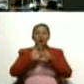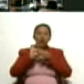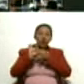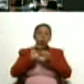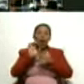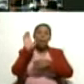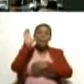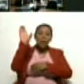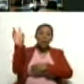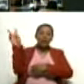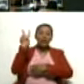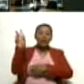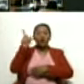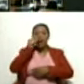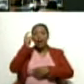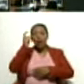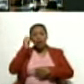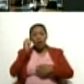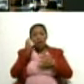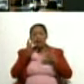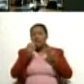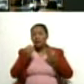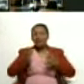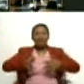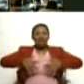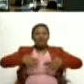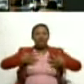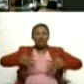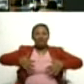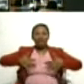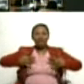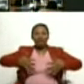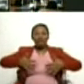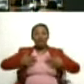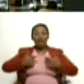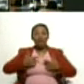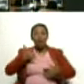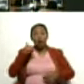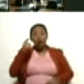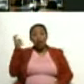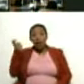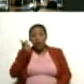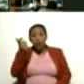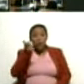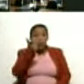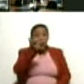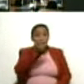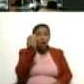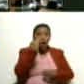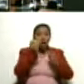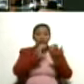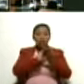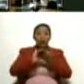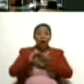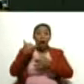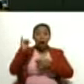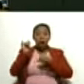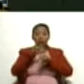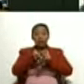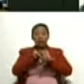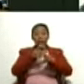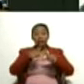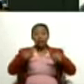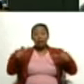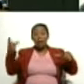las venezolanas, de mucho entusiasmo. Hay que buscar, mire, ahí va a aumentar el número de centros